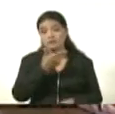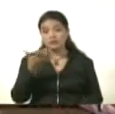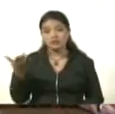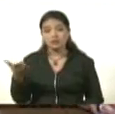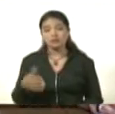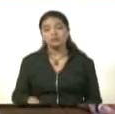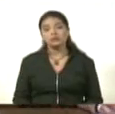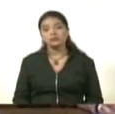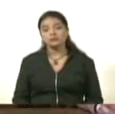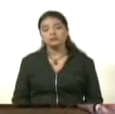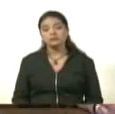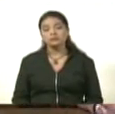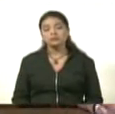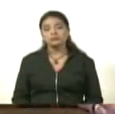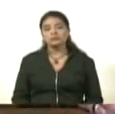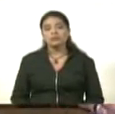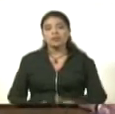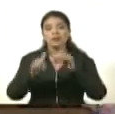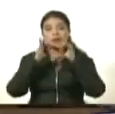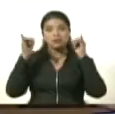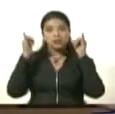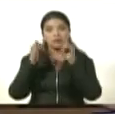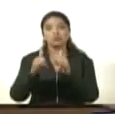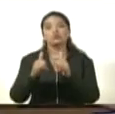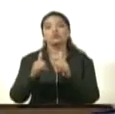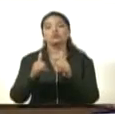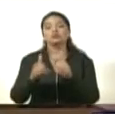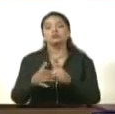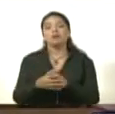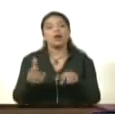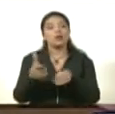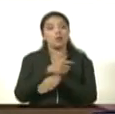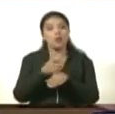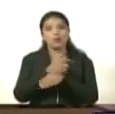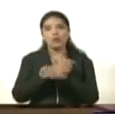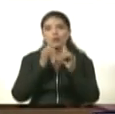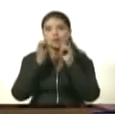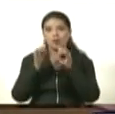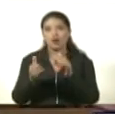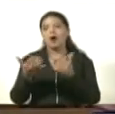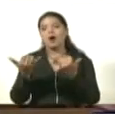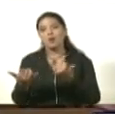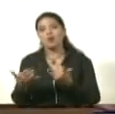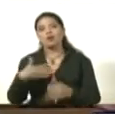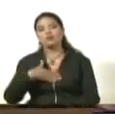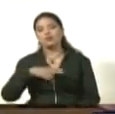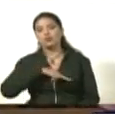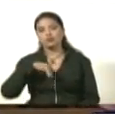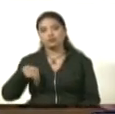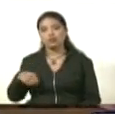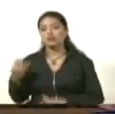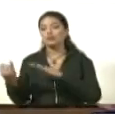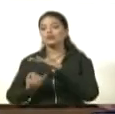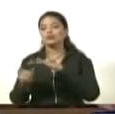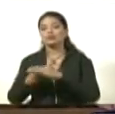de las denuncias que venimos haciendo, que viene haciendo el alto gobierno, ahora nosotros como Tribunal Supremo de